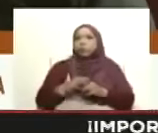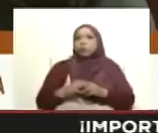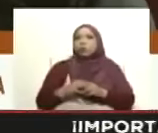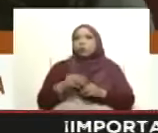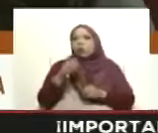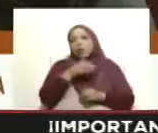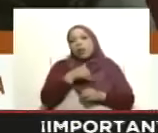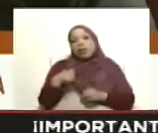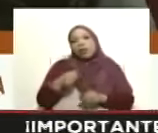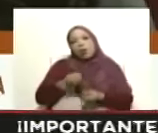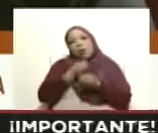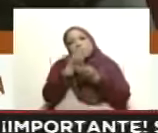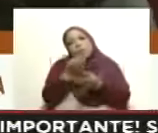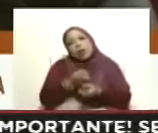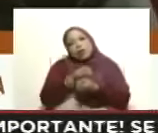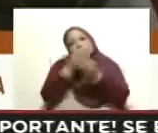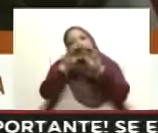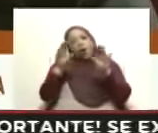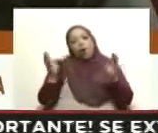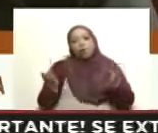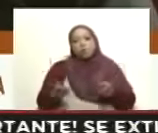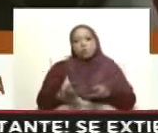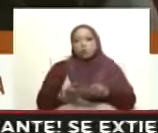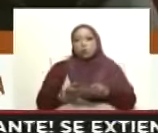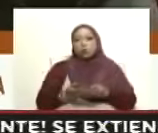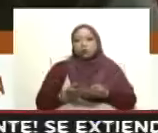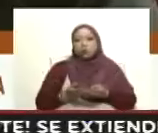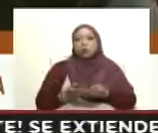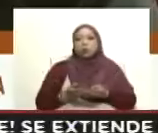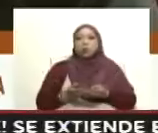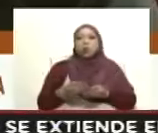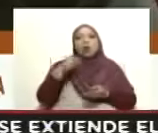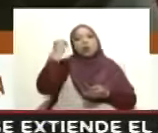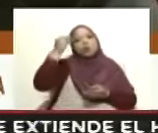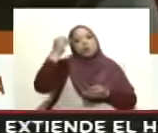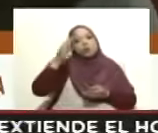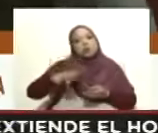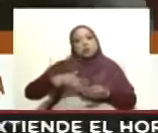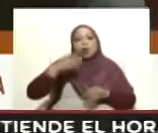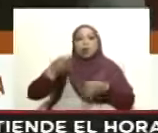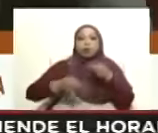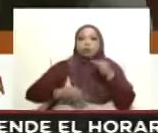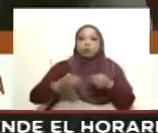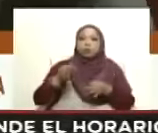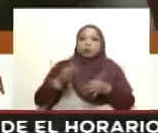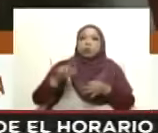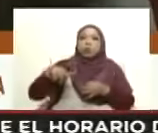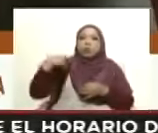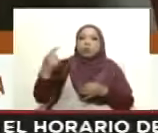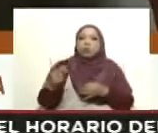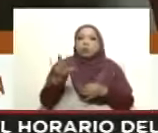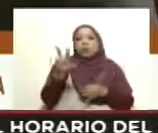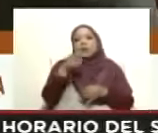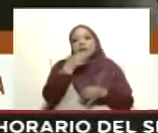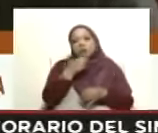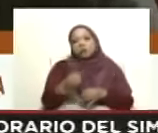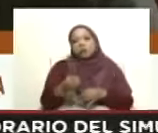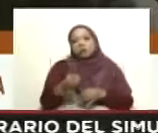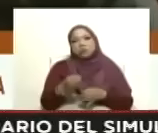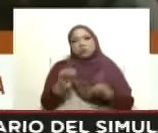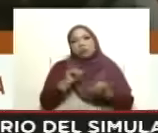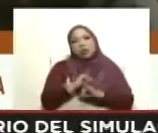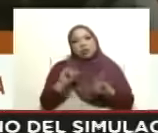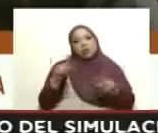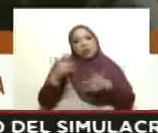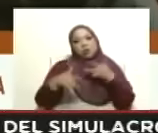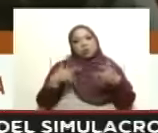mensaje contundente al mundo como usted lo ha dicho qué creen que se pueda ajustar ya para el próximo 3 de diciembre cuando ya se va